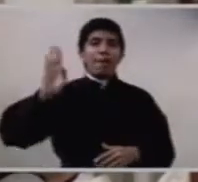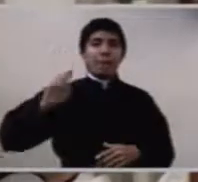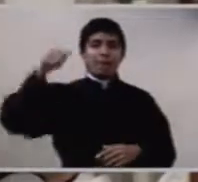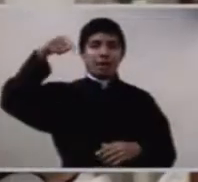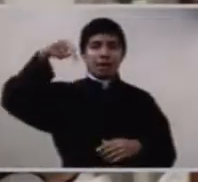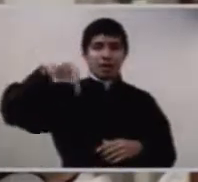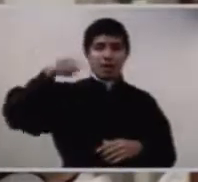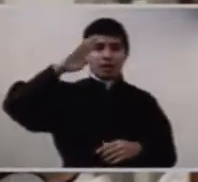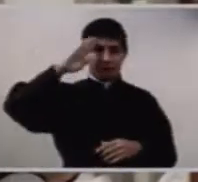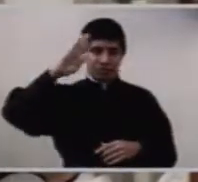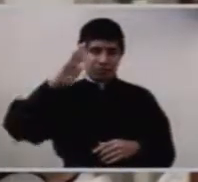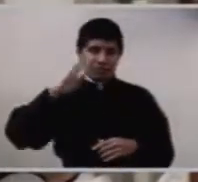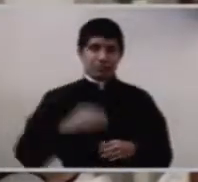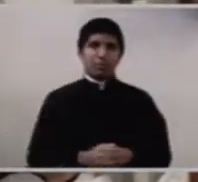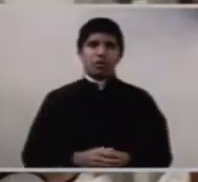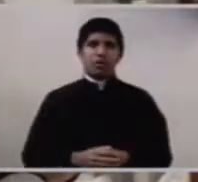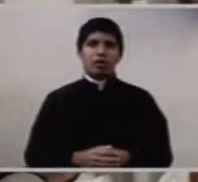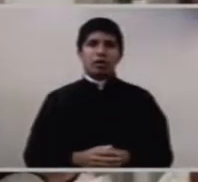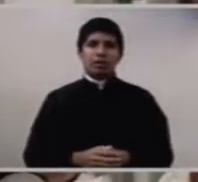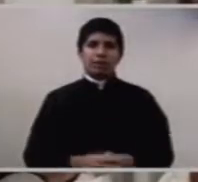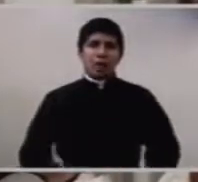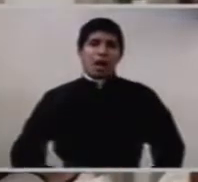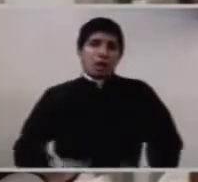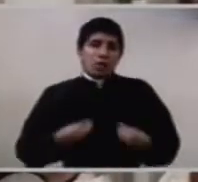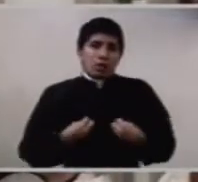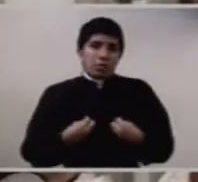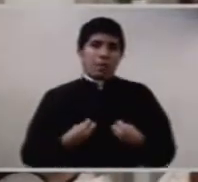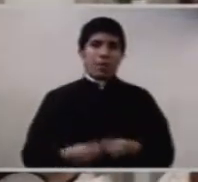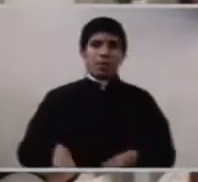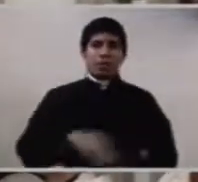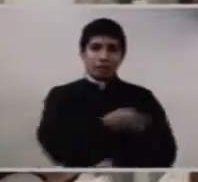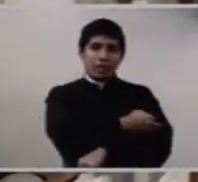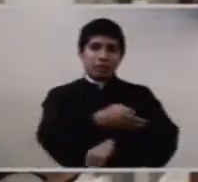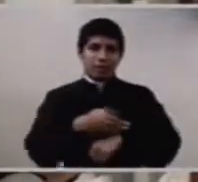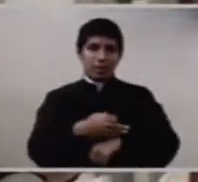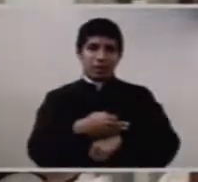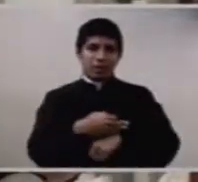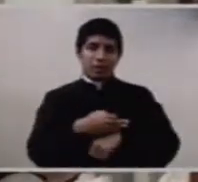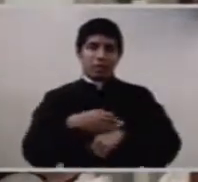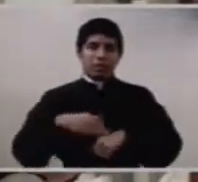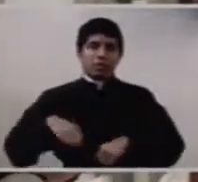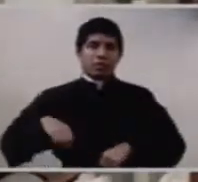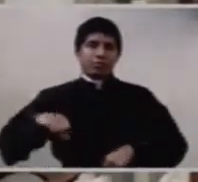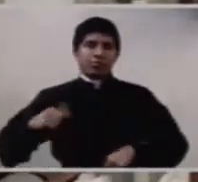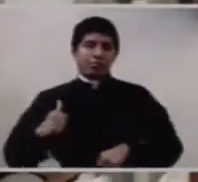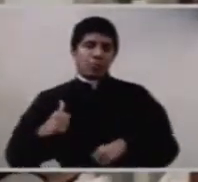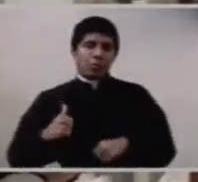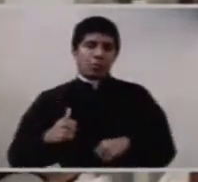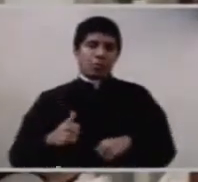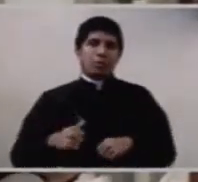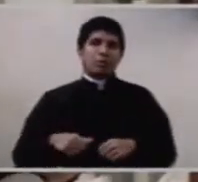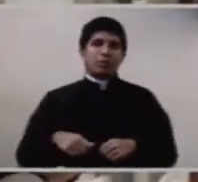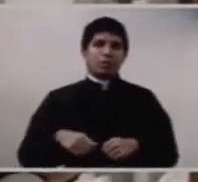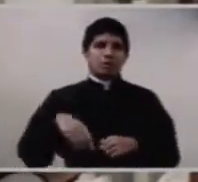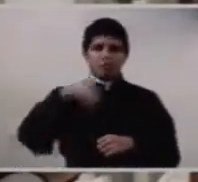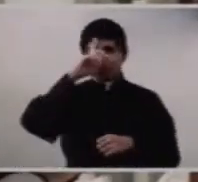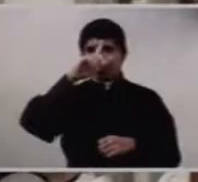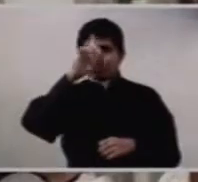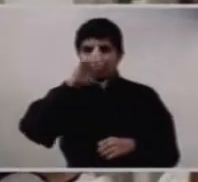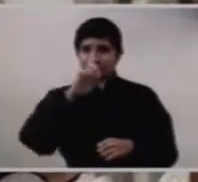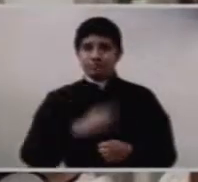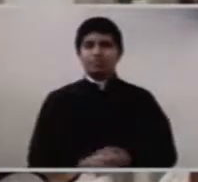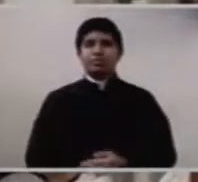que vivimos en nuestras familias y que trae consigo después otras recomendaciones de parte de nuestro